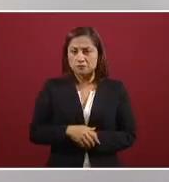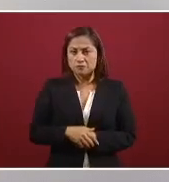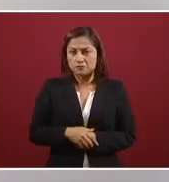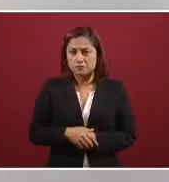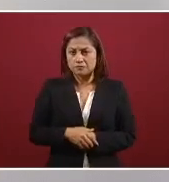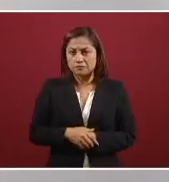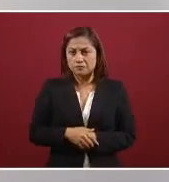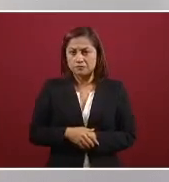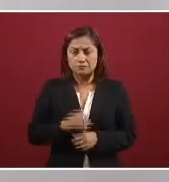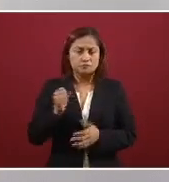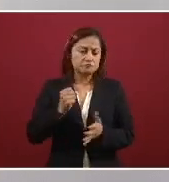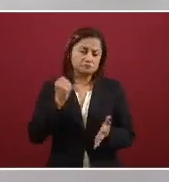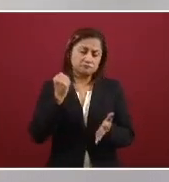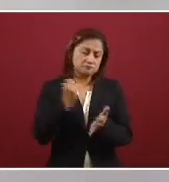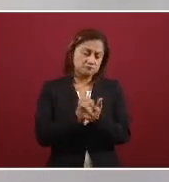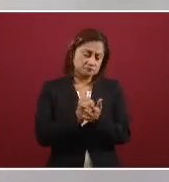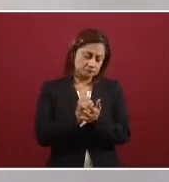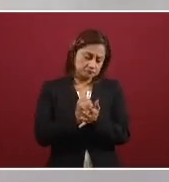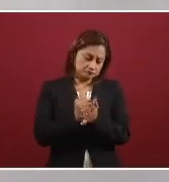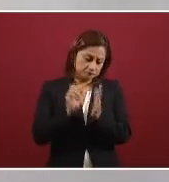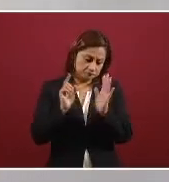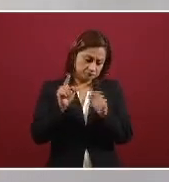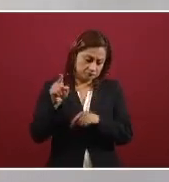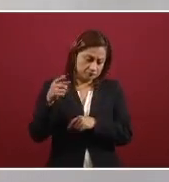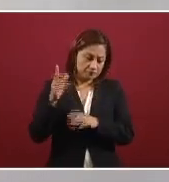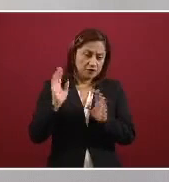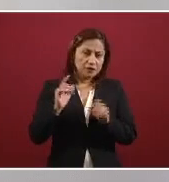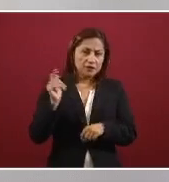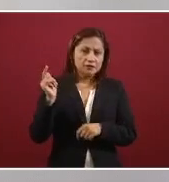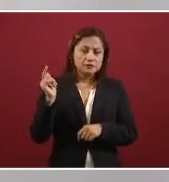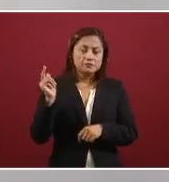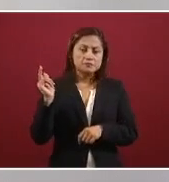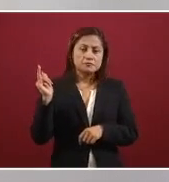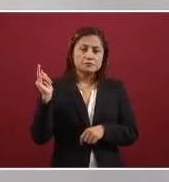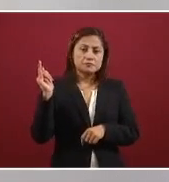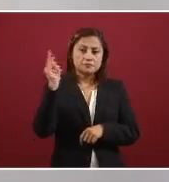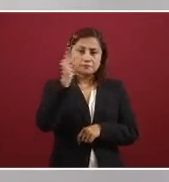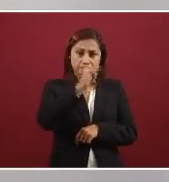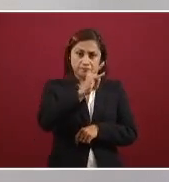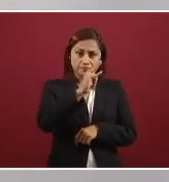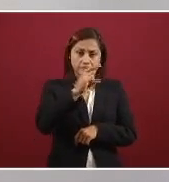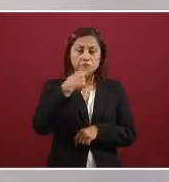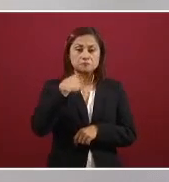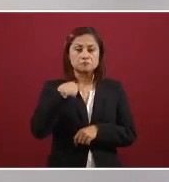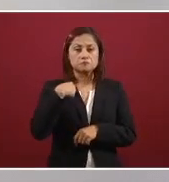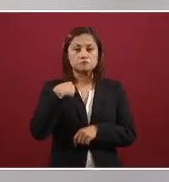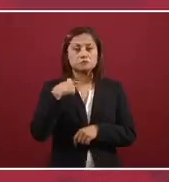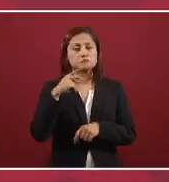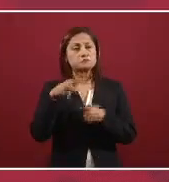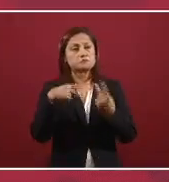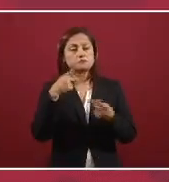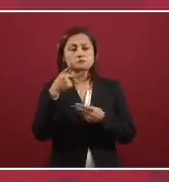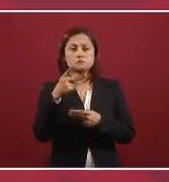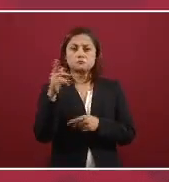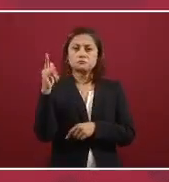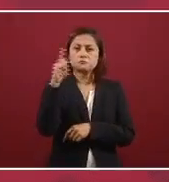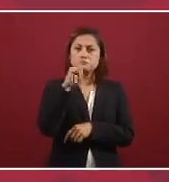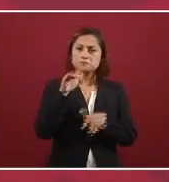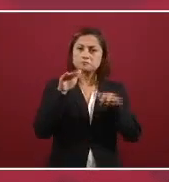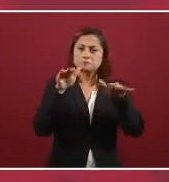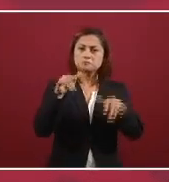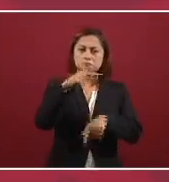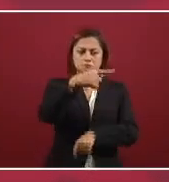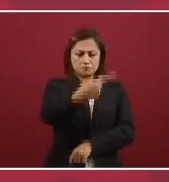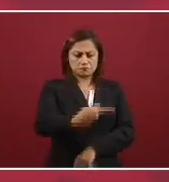una línea aérea me preguntó en el aeropuerto que si